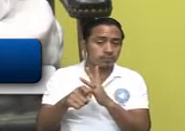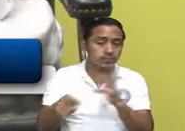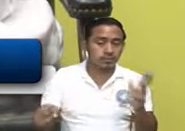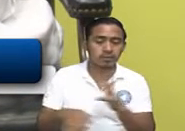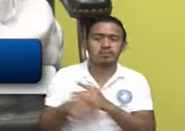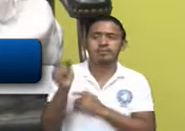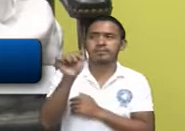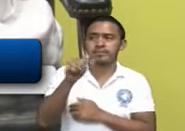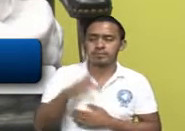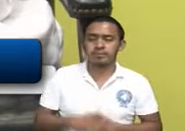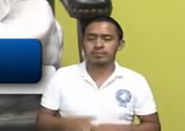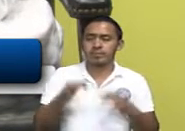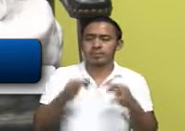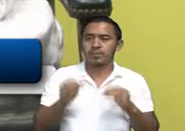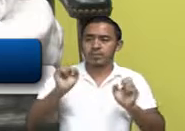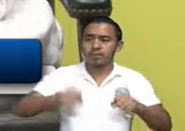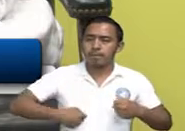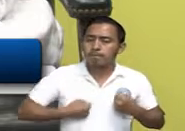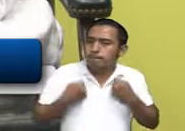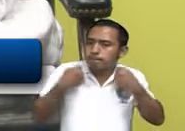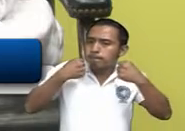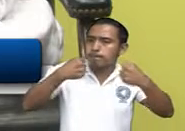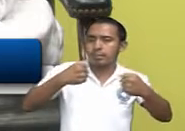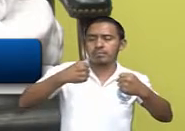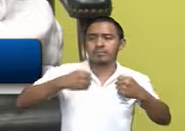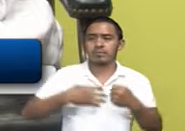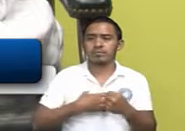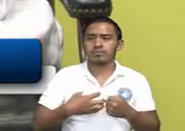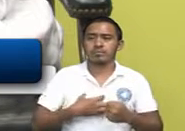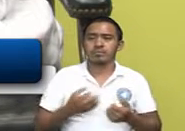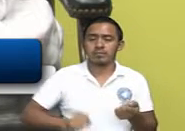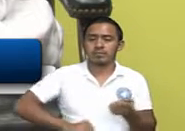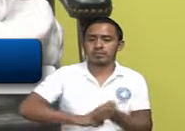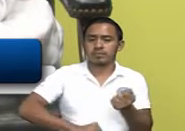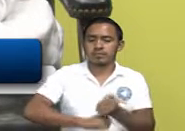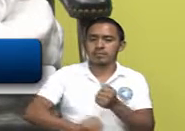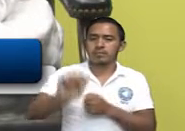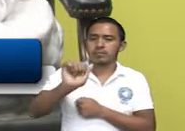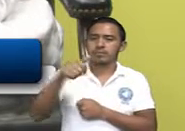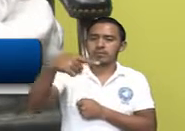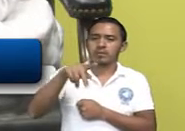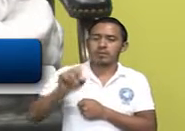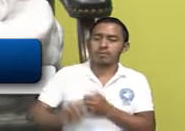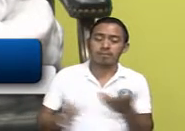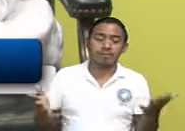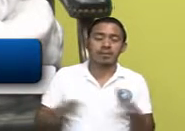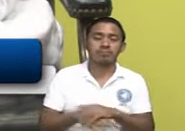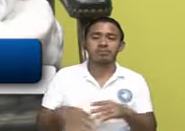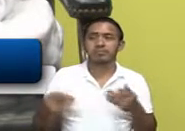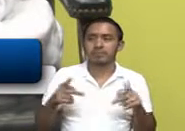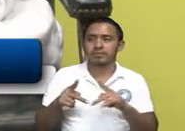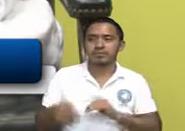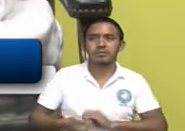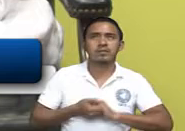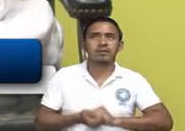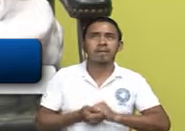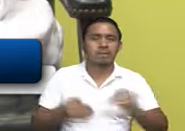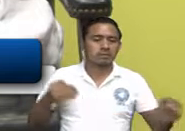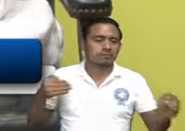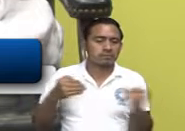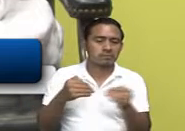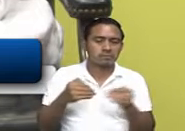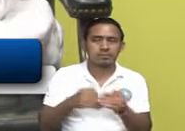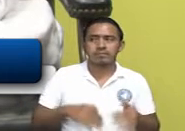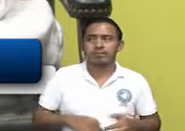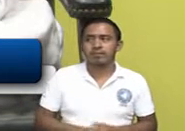y ahí tiene que ver con el fortalecimiento de la red de apoyo, de las amistades más cercanas y de mayor confianza.